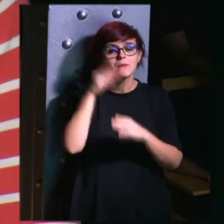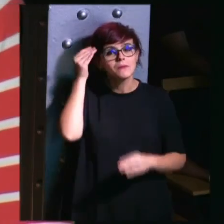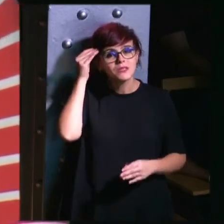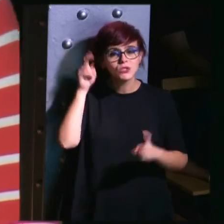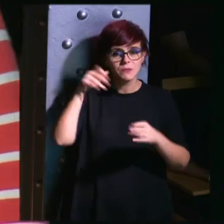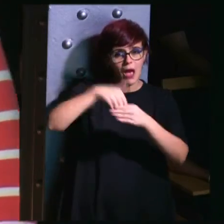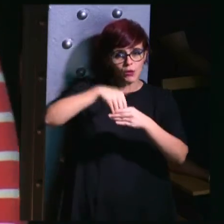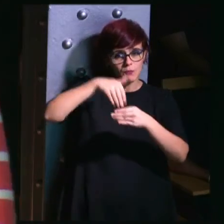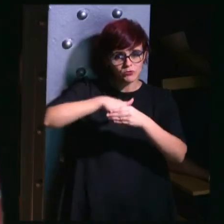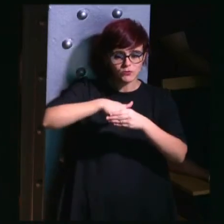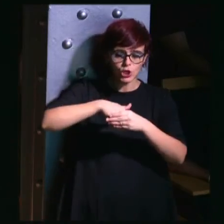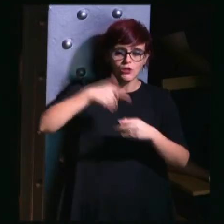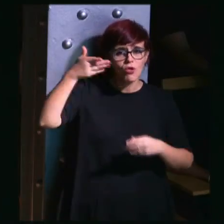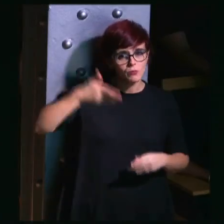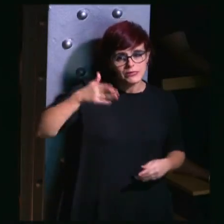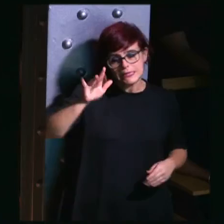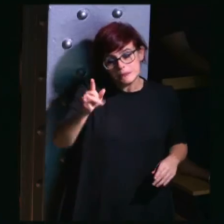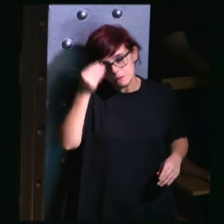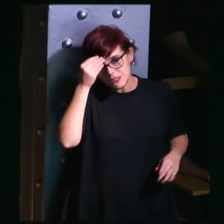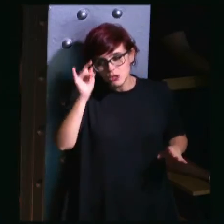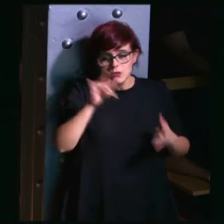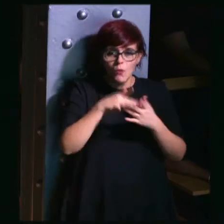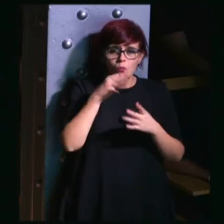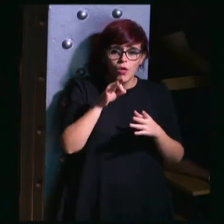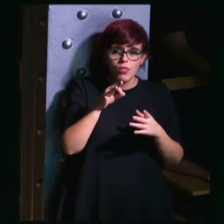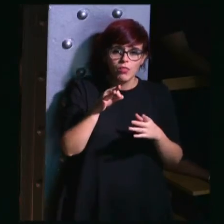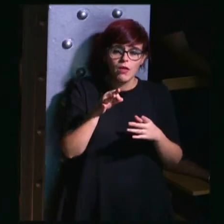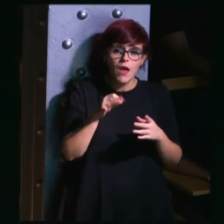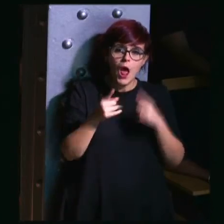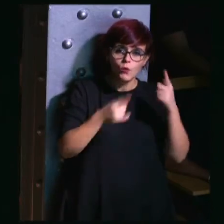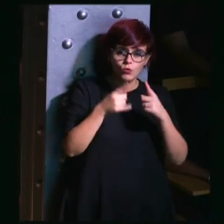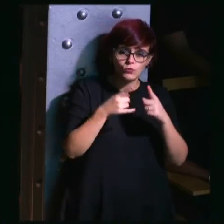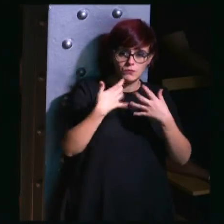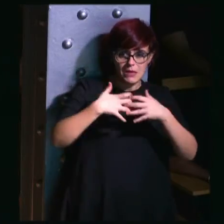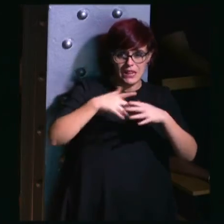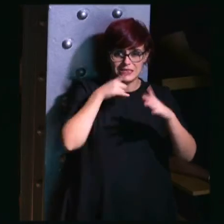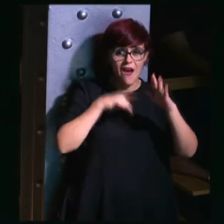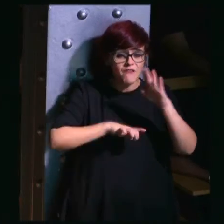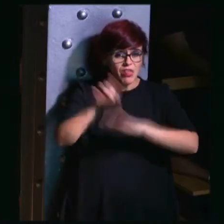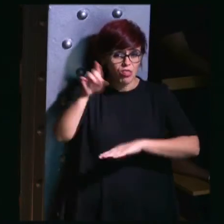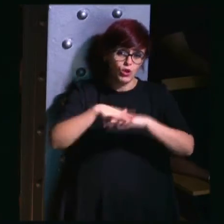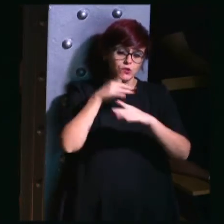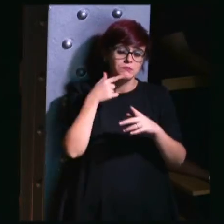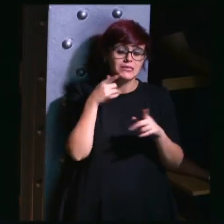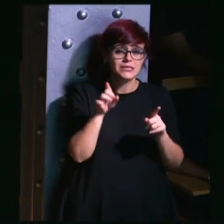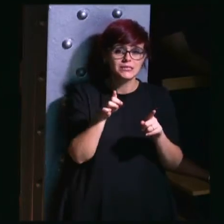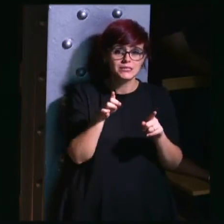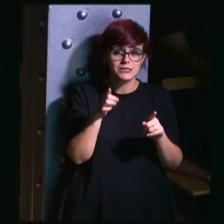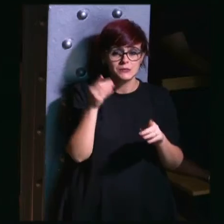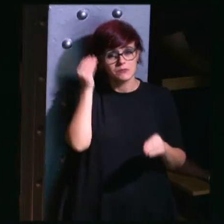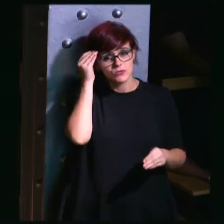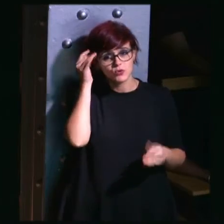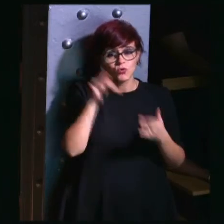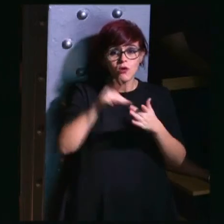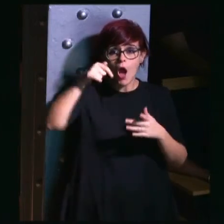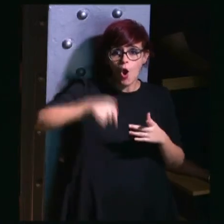del contenido va a ser esencial. Podemos tener dispositivos más o menos avanzados. Creo que los dispositivos que tenemos a día de